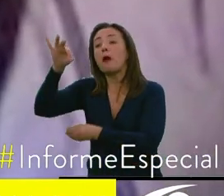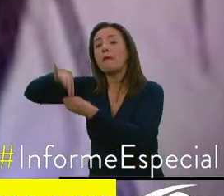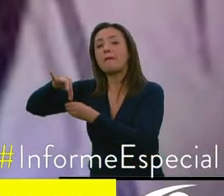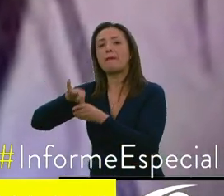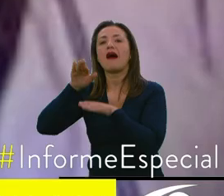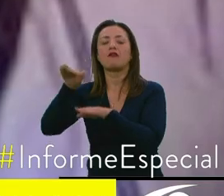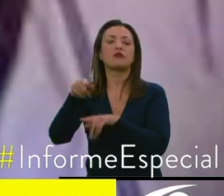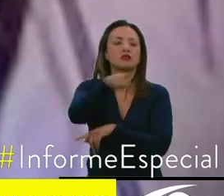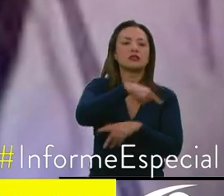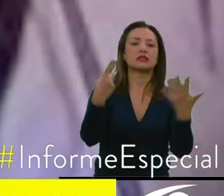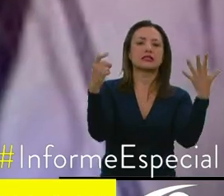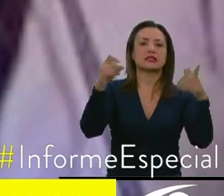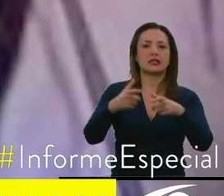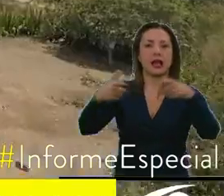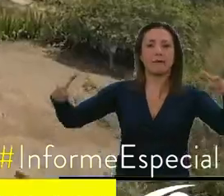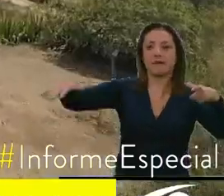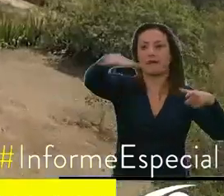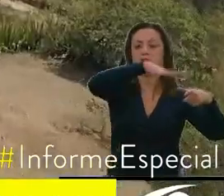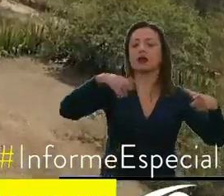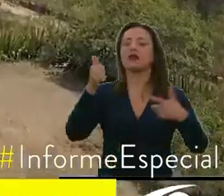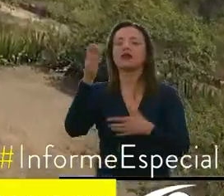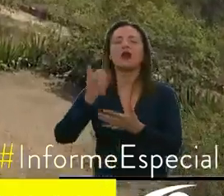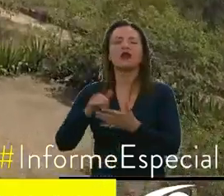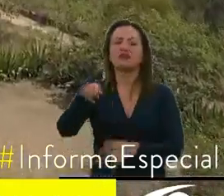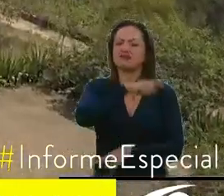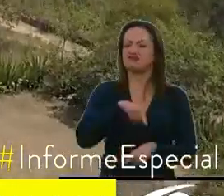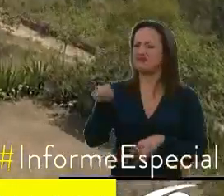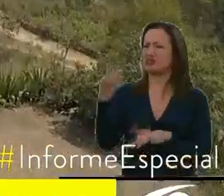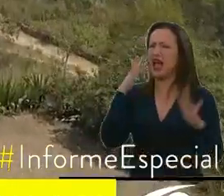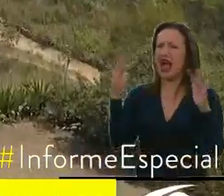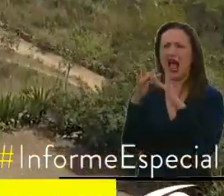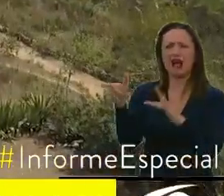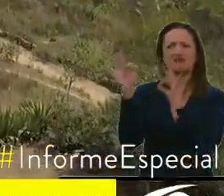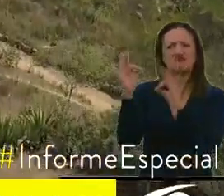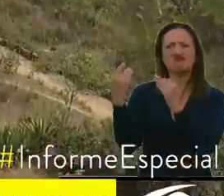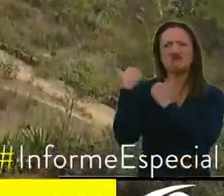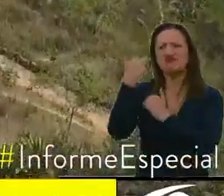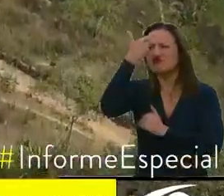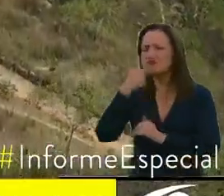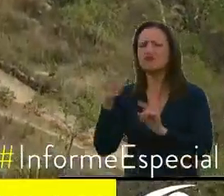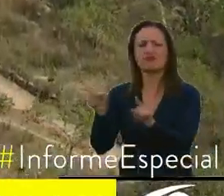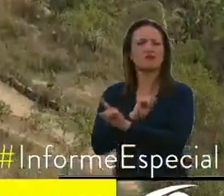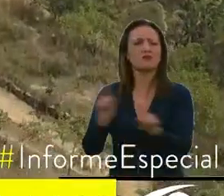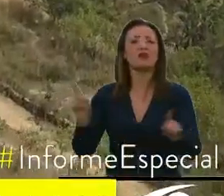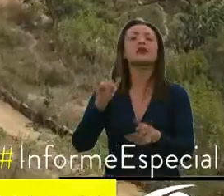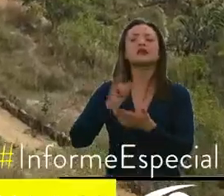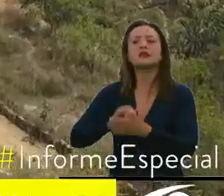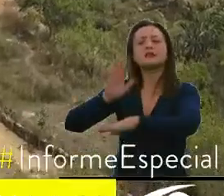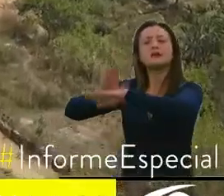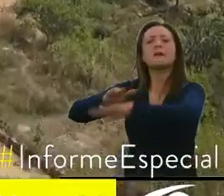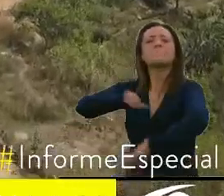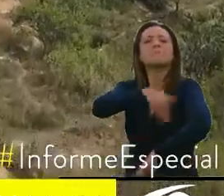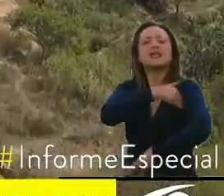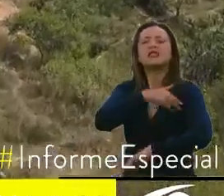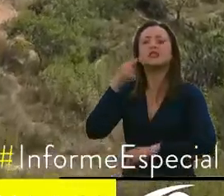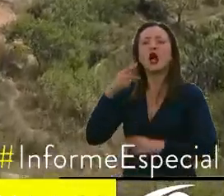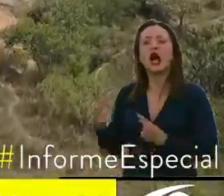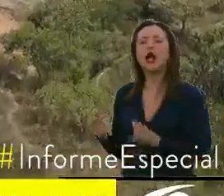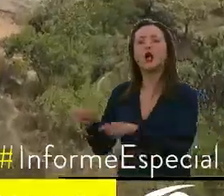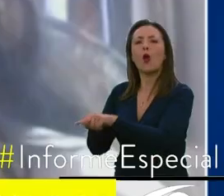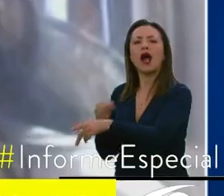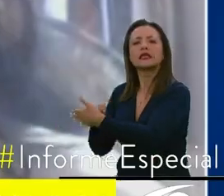parte piensa que no está preparado para el cargo y señala al Ministerio del Interior de acelerar su proceso de elección. Y